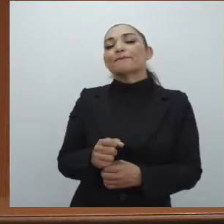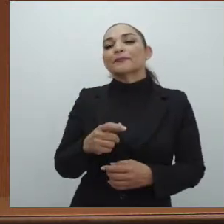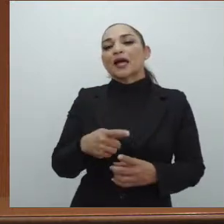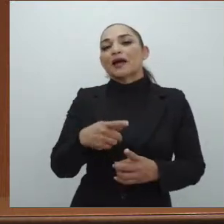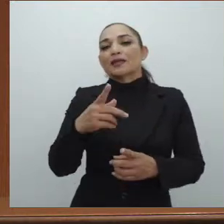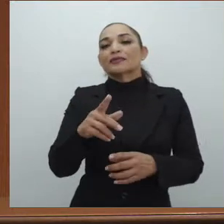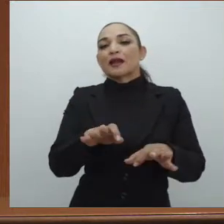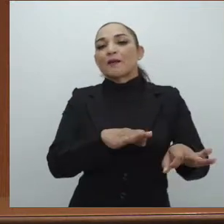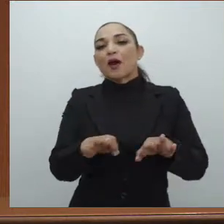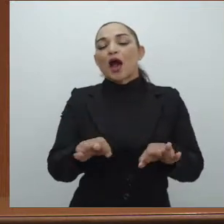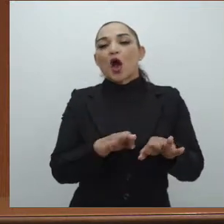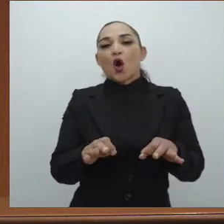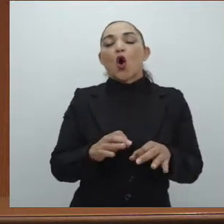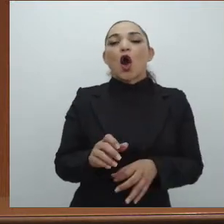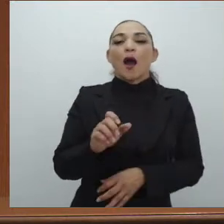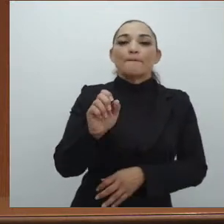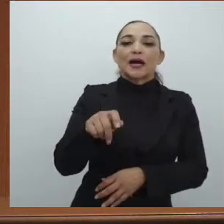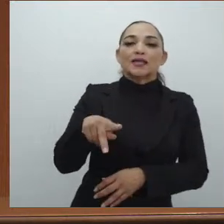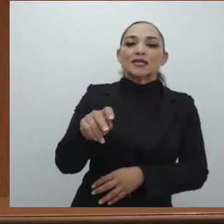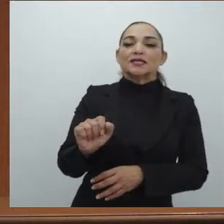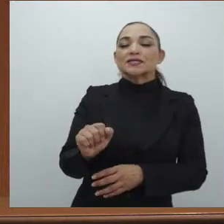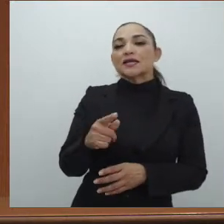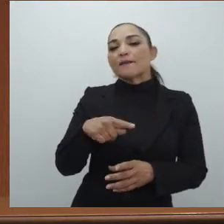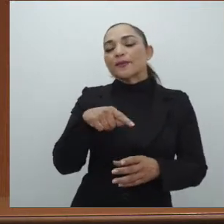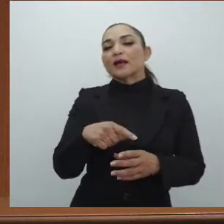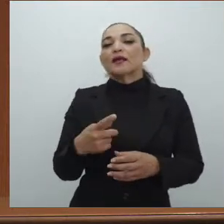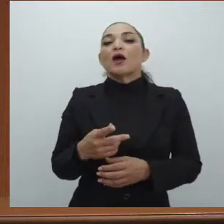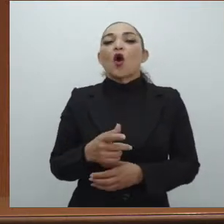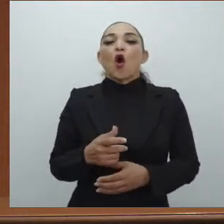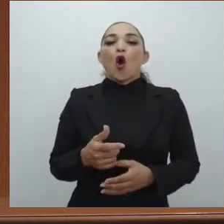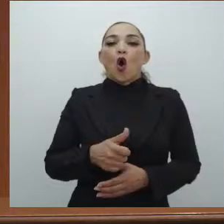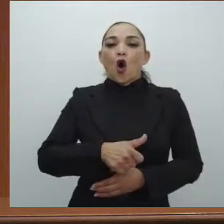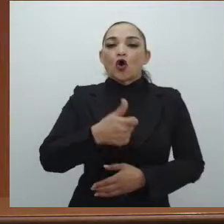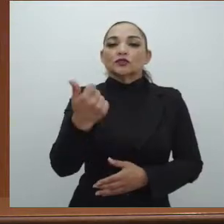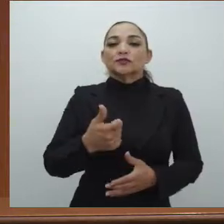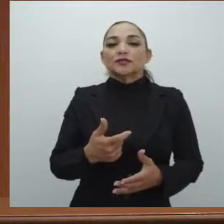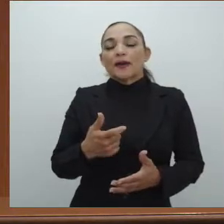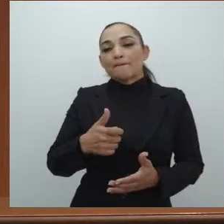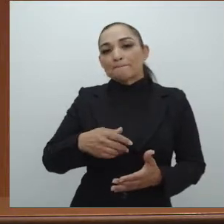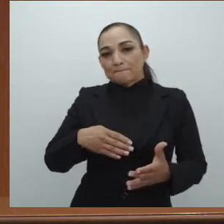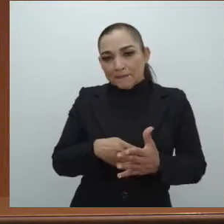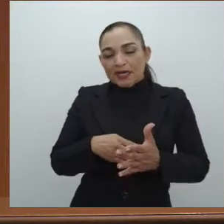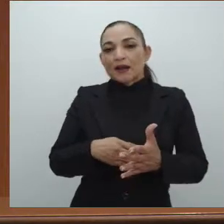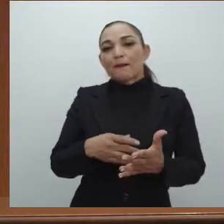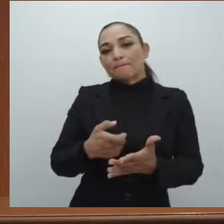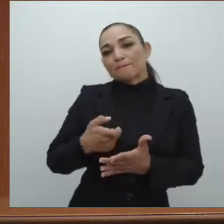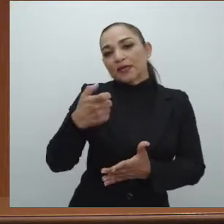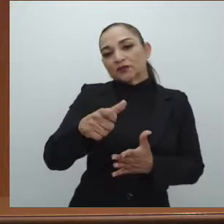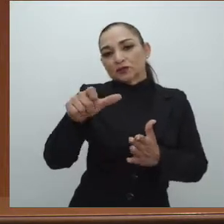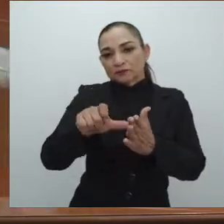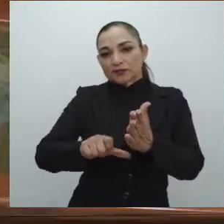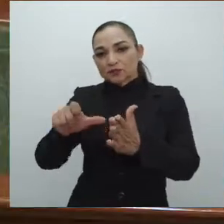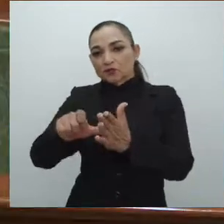Vialidad y Transportes. Importe 11,743 pesos mensuales. Es cuanto, diputado presidente.